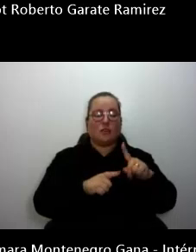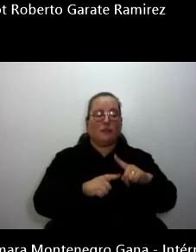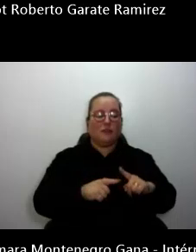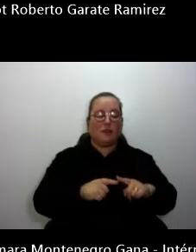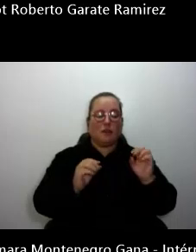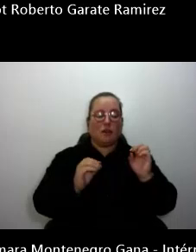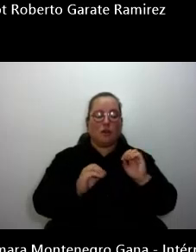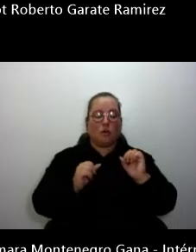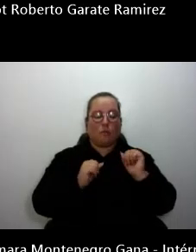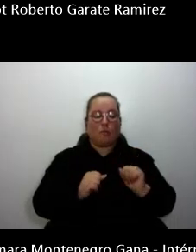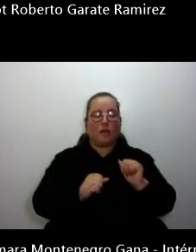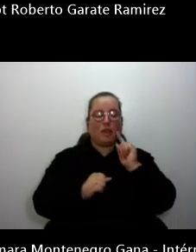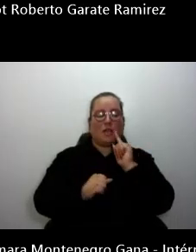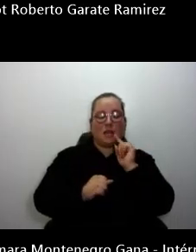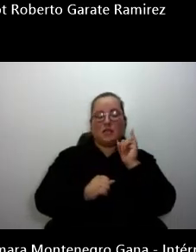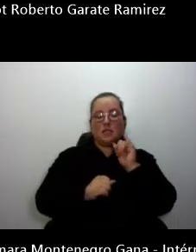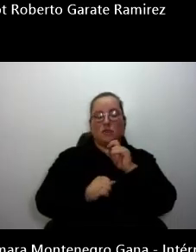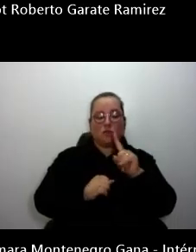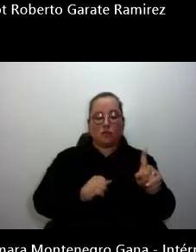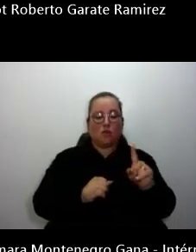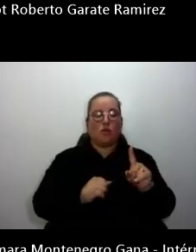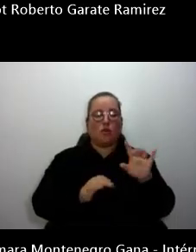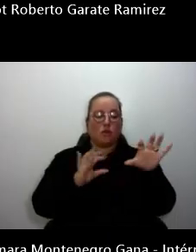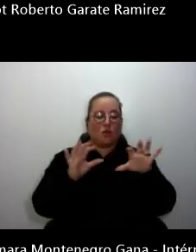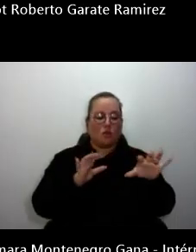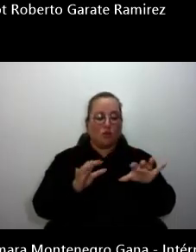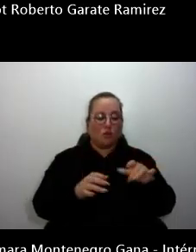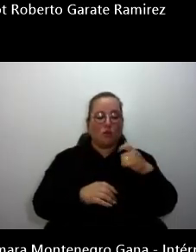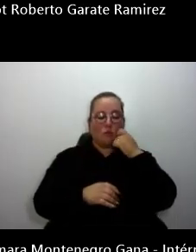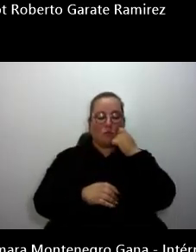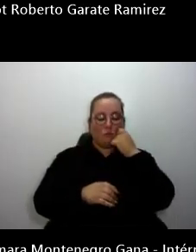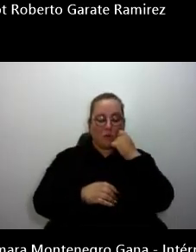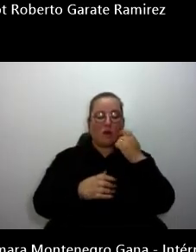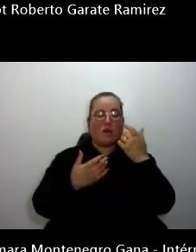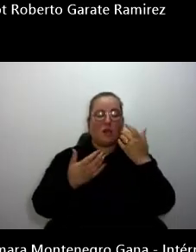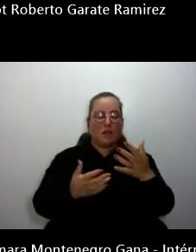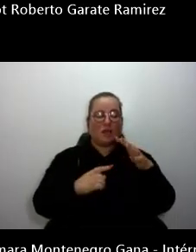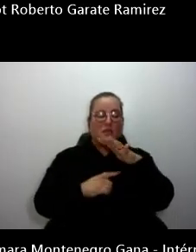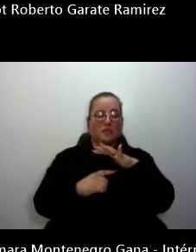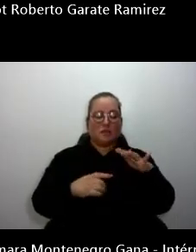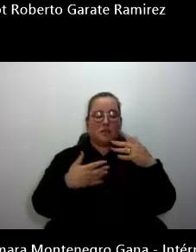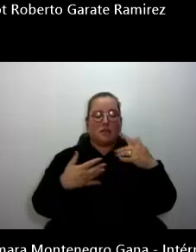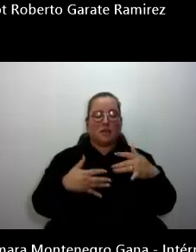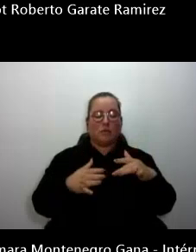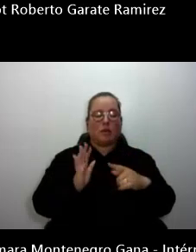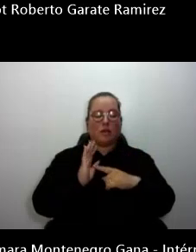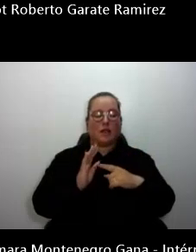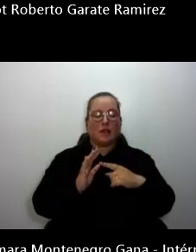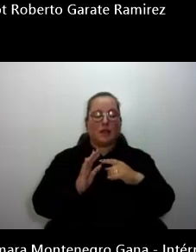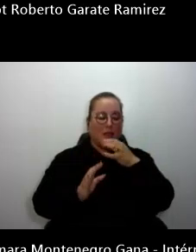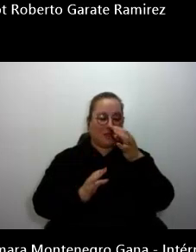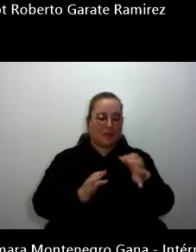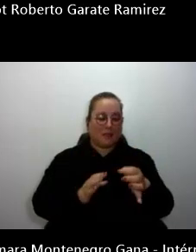tenga o no tenga algunos recursos humanos que otros sí tienen. En este caso, es importante también mencionar, ¿cierto?, que los equipos directivos